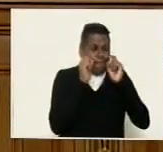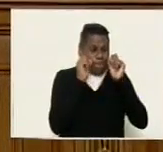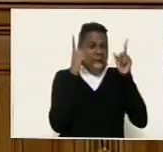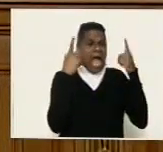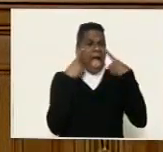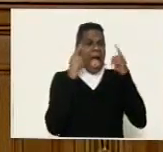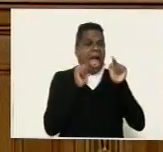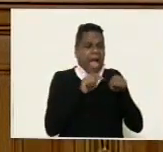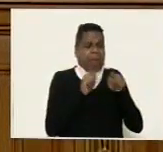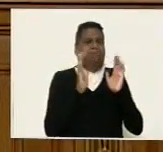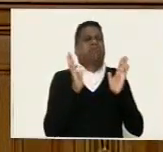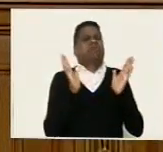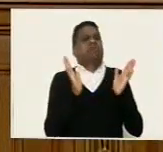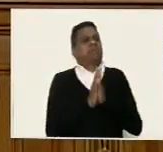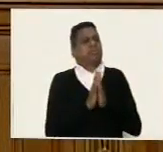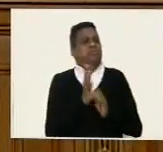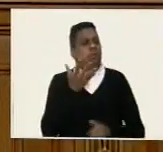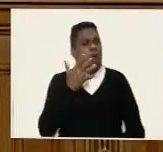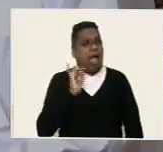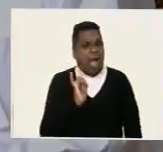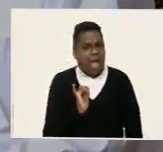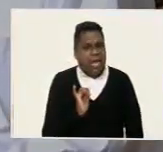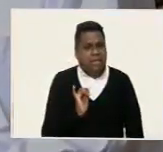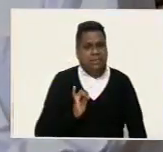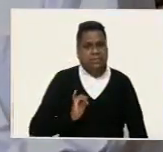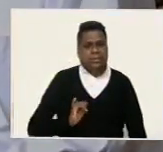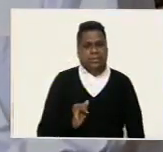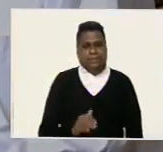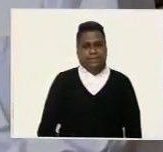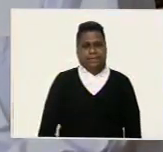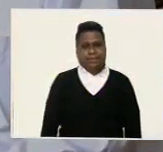Por eso surgen figuras como esta.